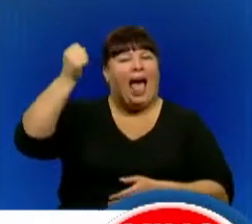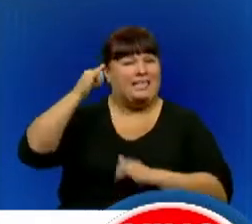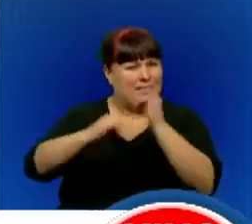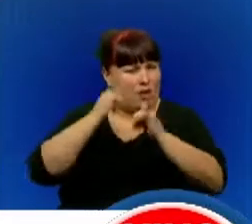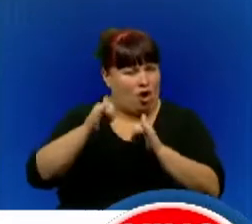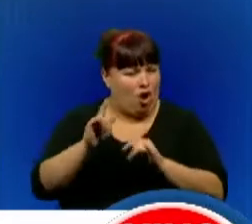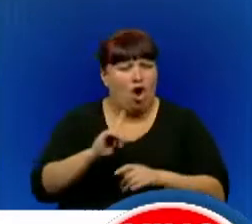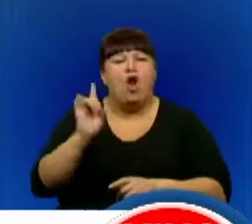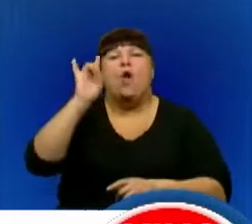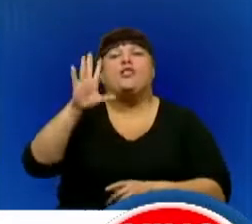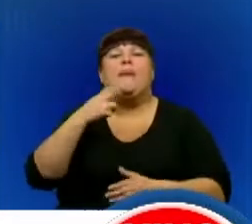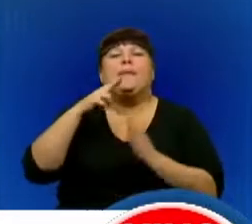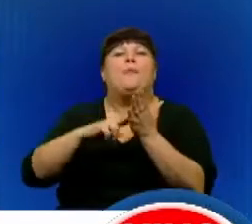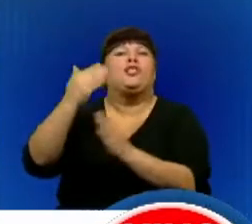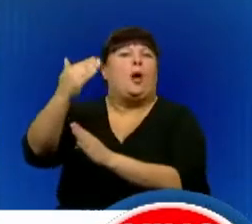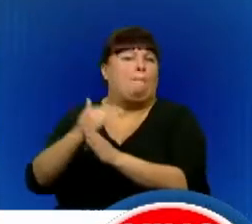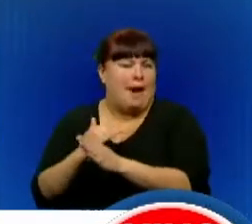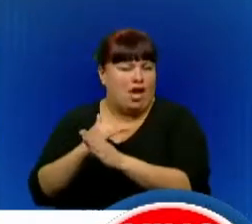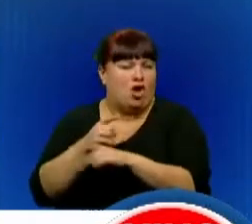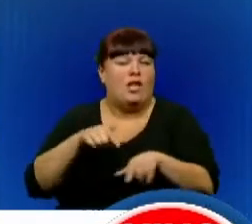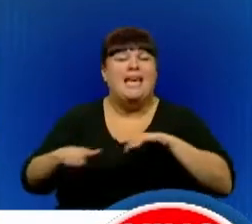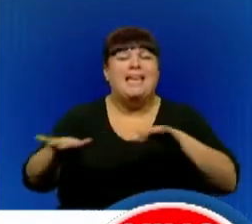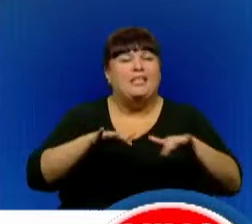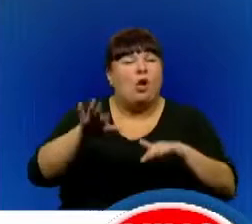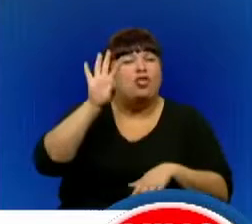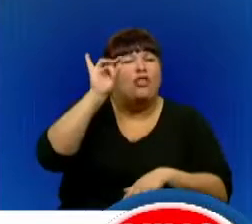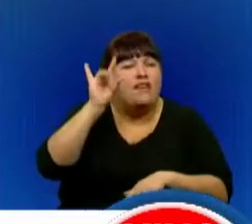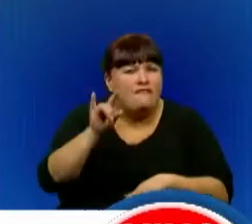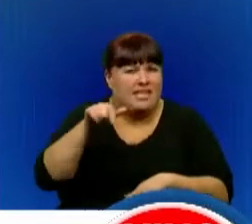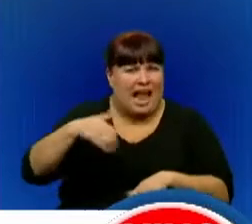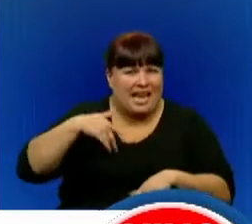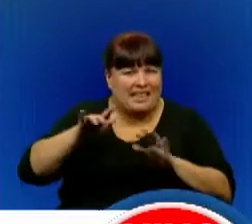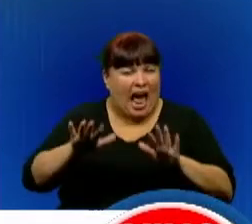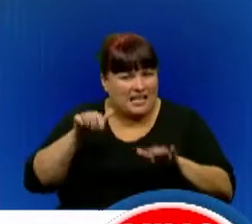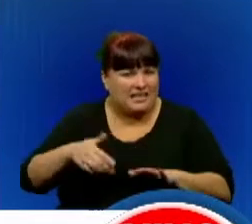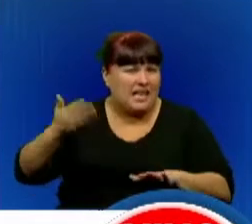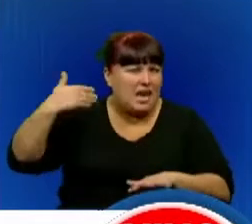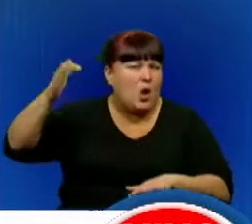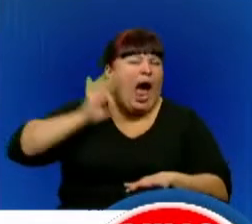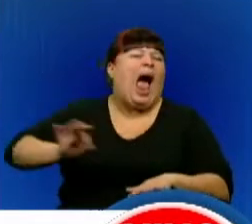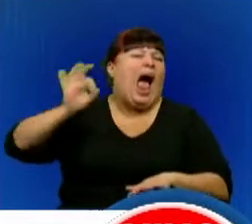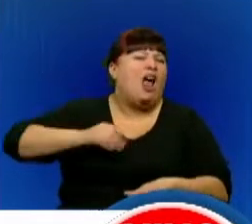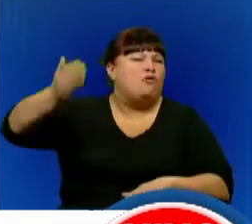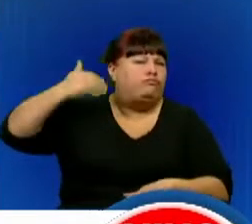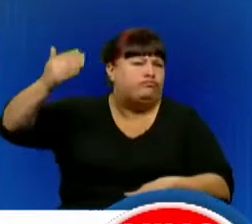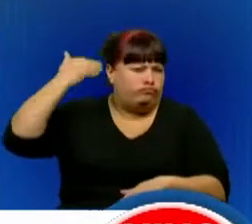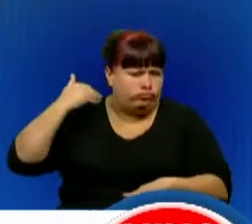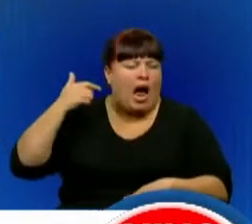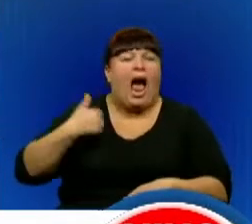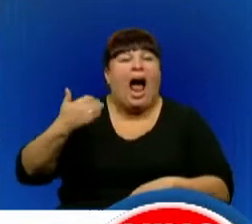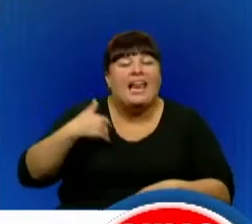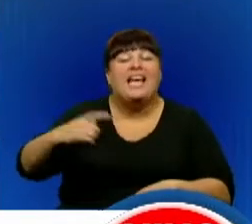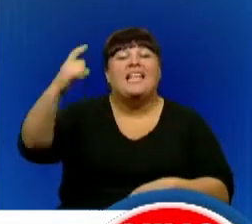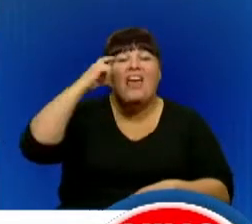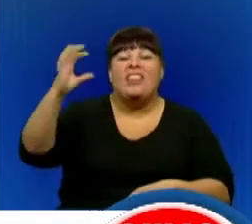no alcanza con bajar impuestos en un contexto complicado de país como es la Argentina hace muchas décadas. La Argentina hace